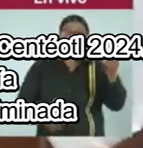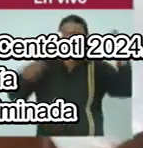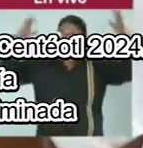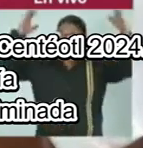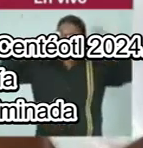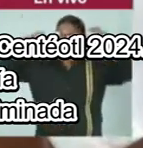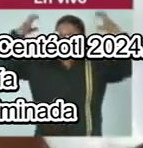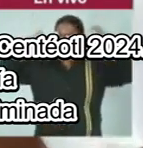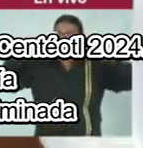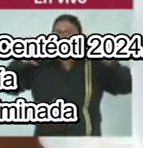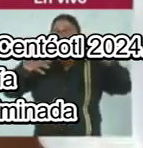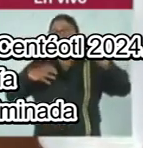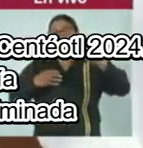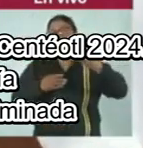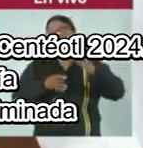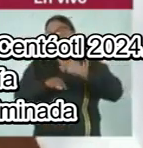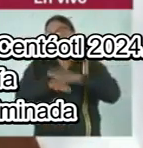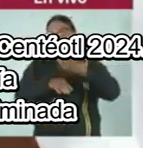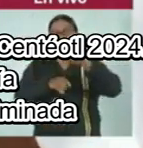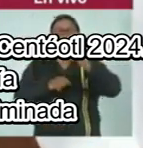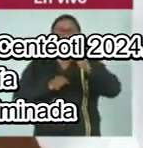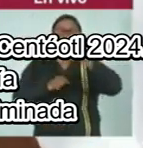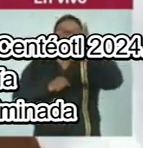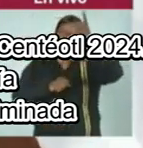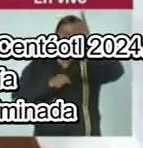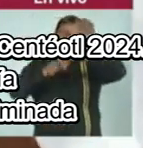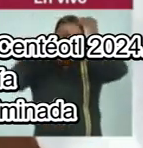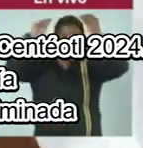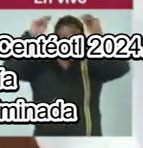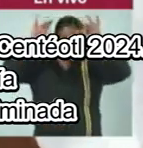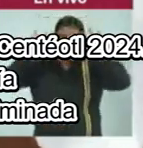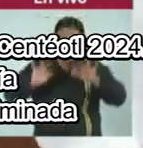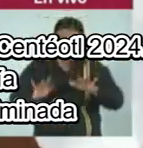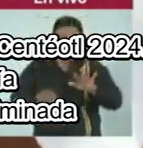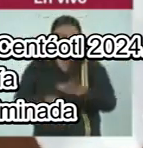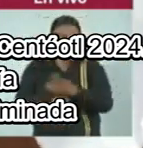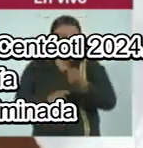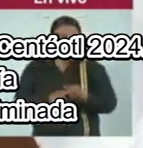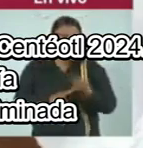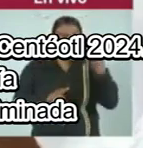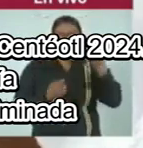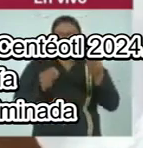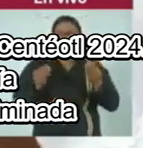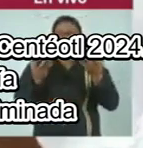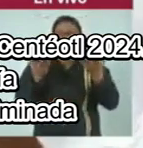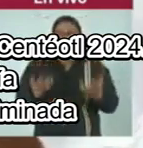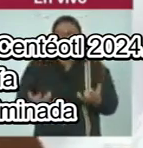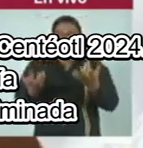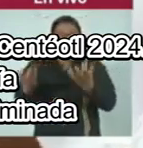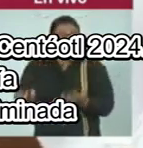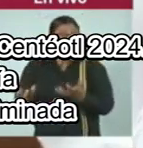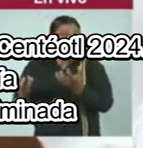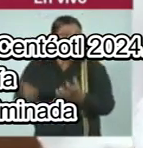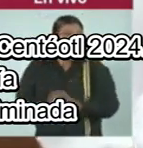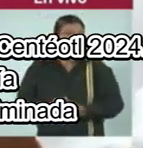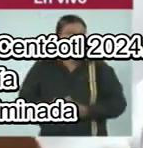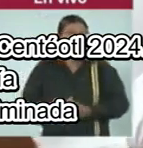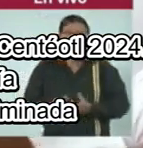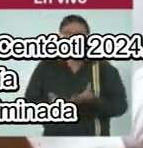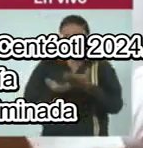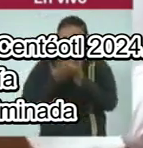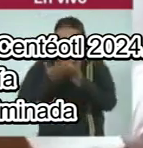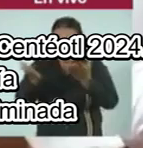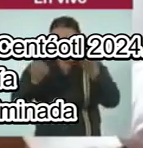aguas es una bendición y sobre todo cuando hemos carecido de tanta sequía entonces bueno los